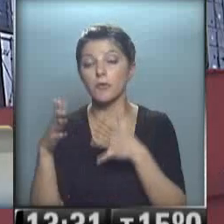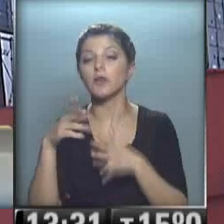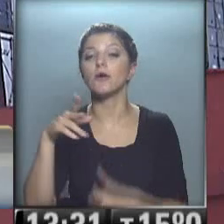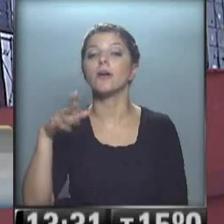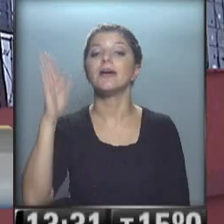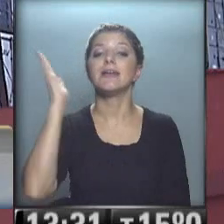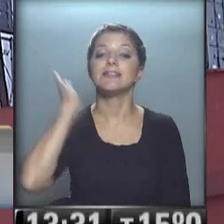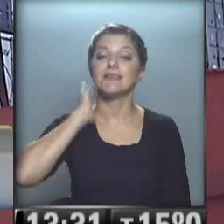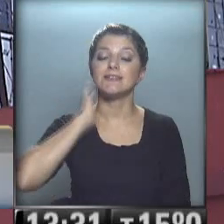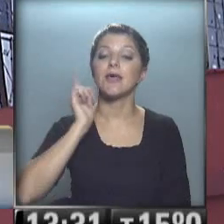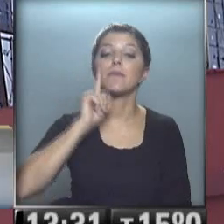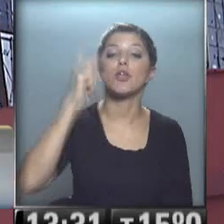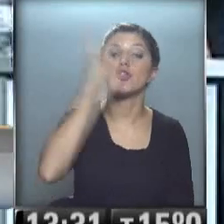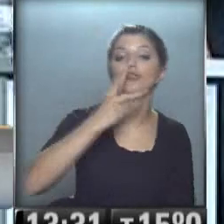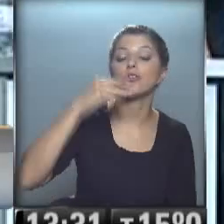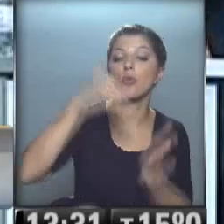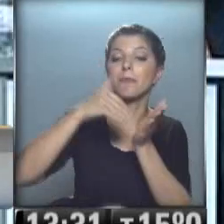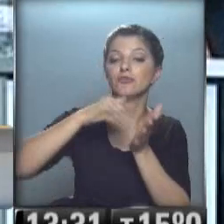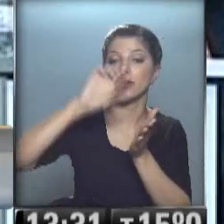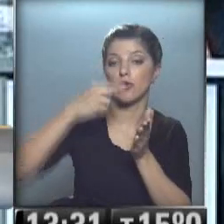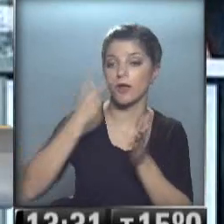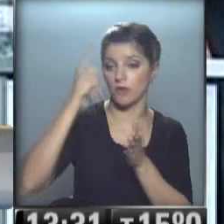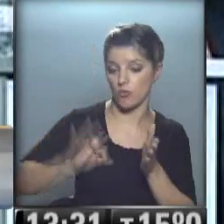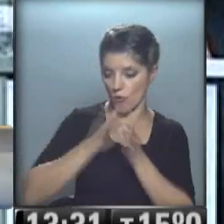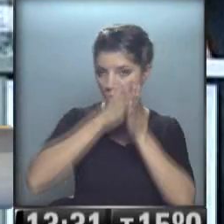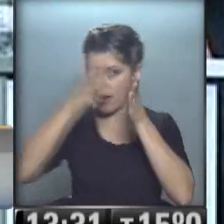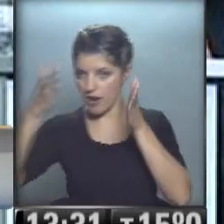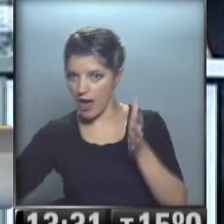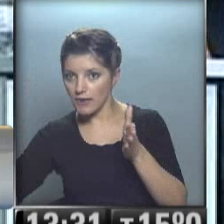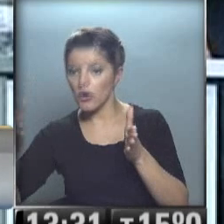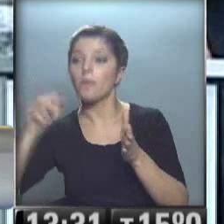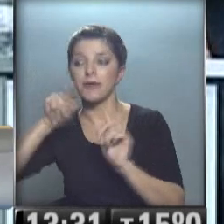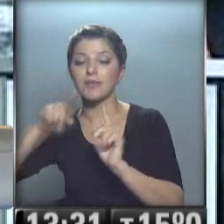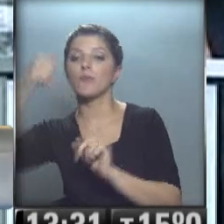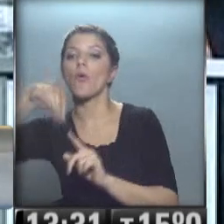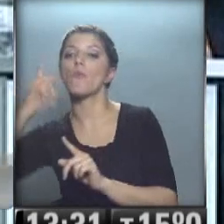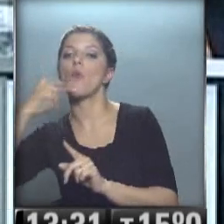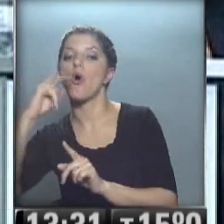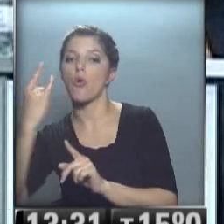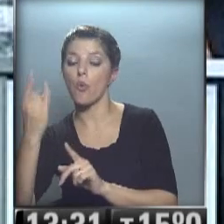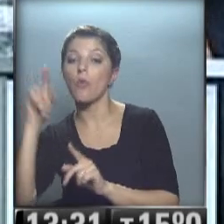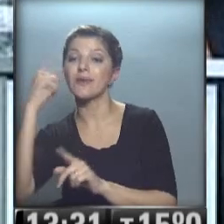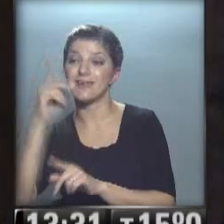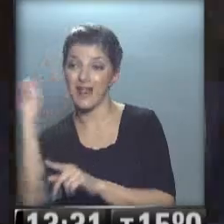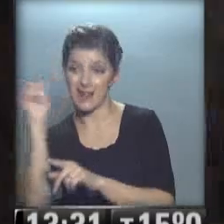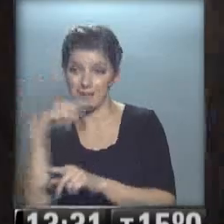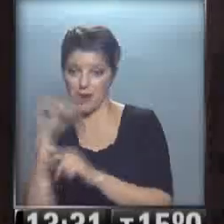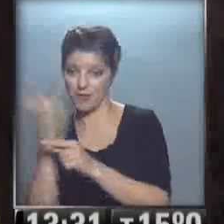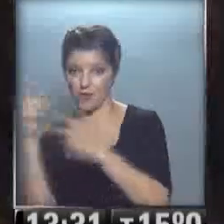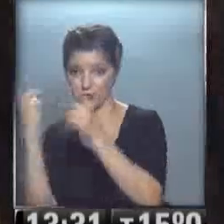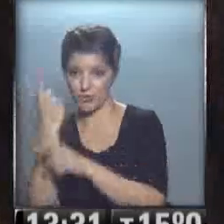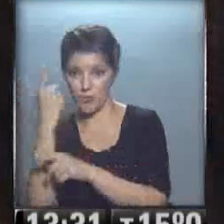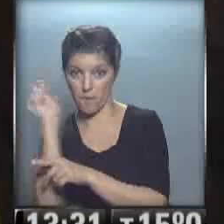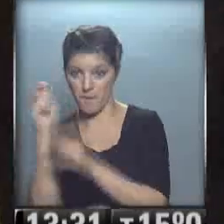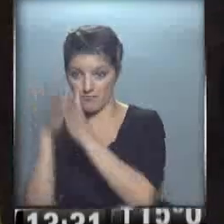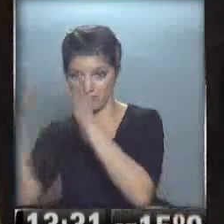16200 millones de dólares anuales un monto menor que el que Moscú mantiene con Alemania en solo un trimestre se trata del